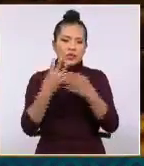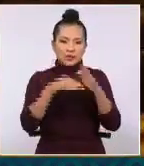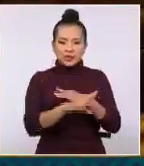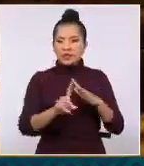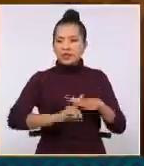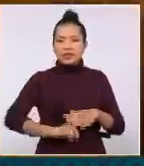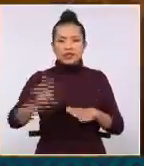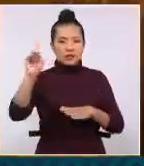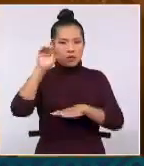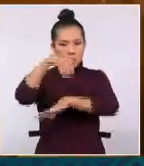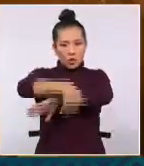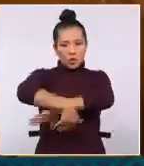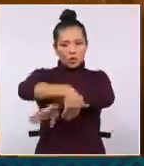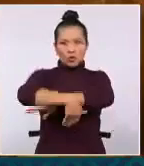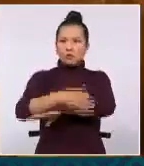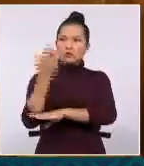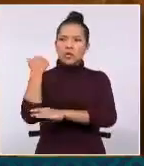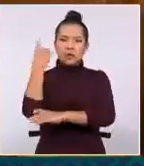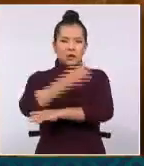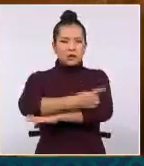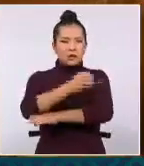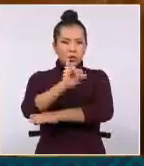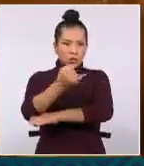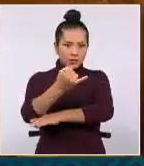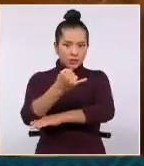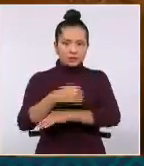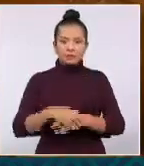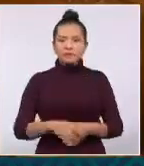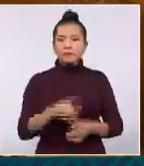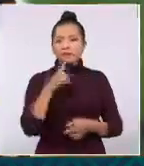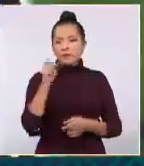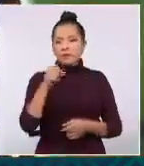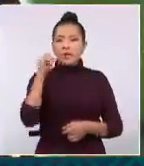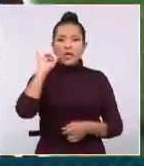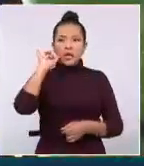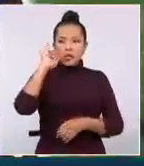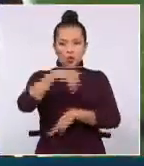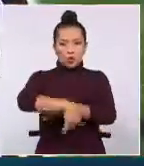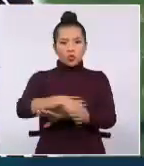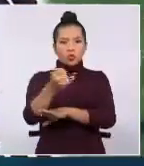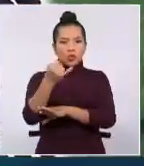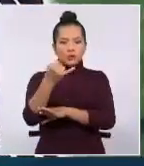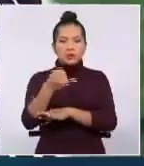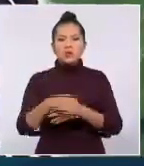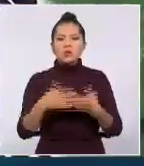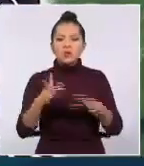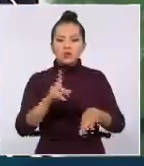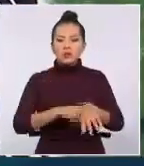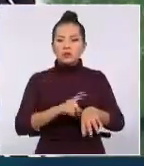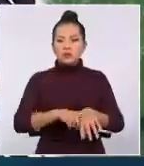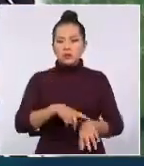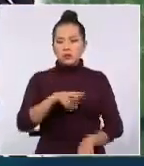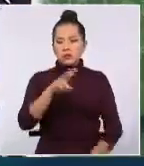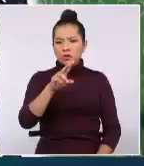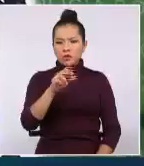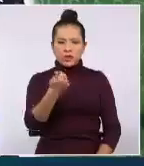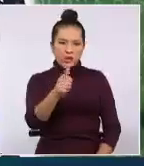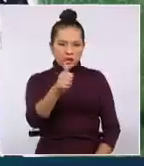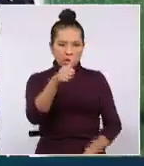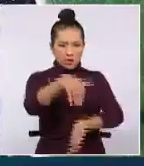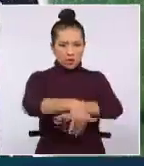ocurrido en horas de la noche del pasado jueves. Ayer en la noche, a promedio de las 22:00, dos